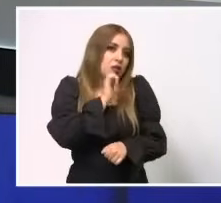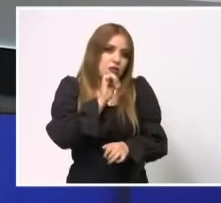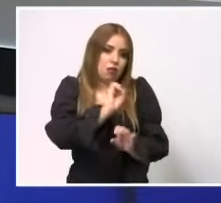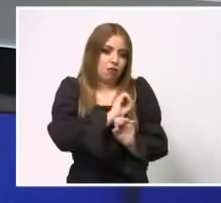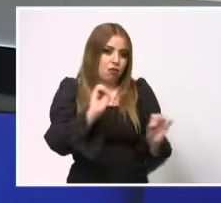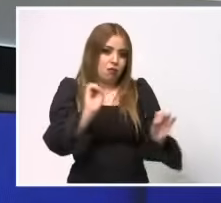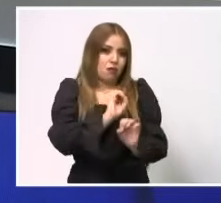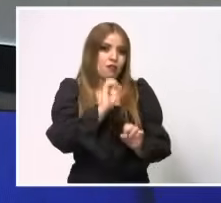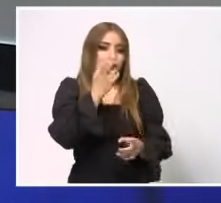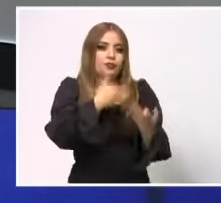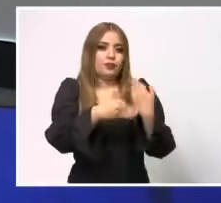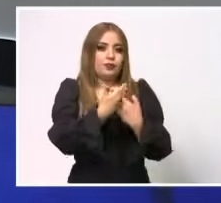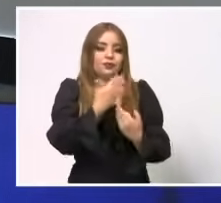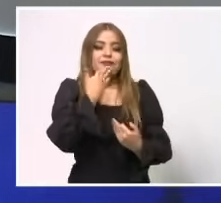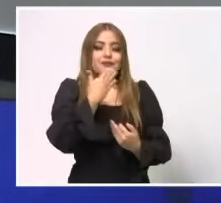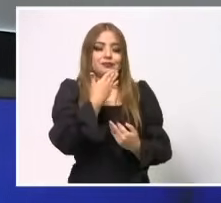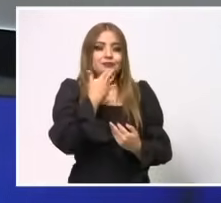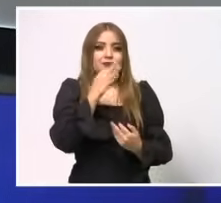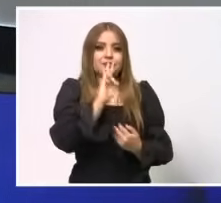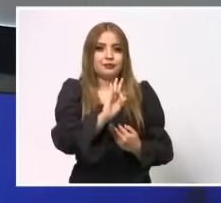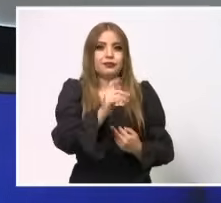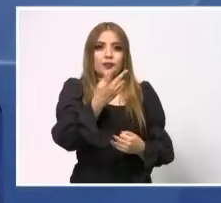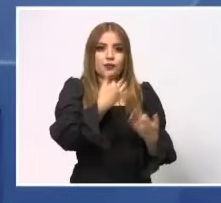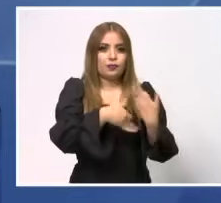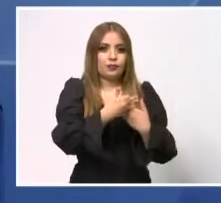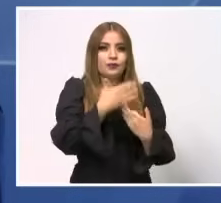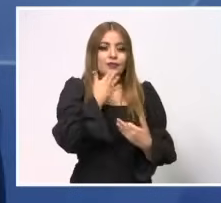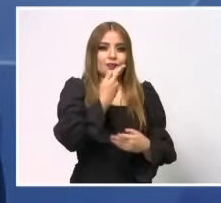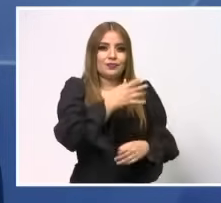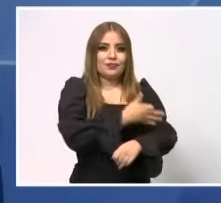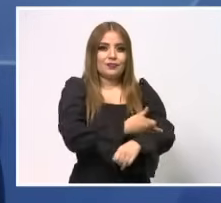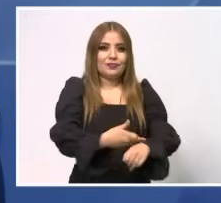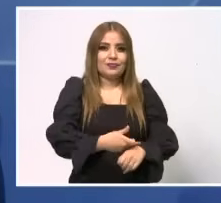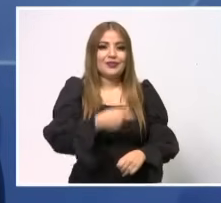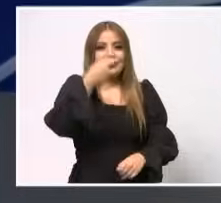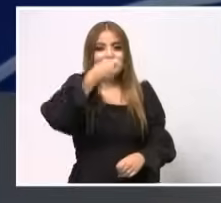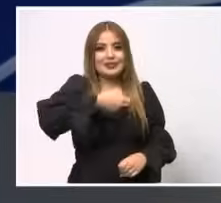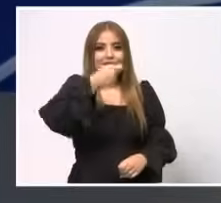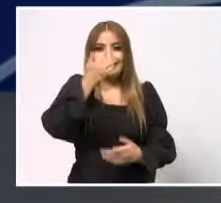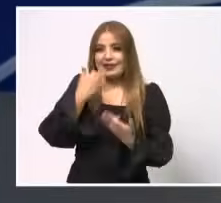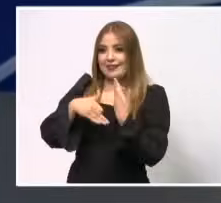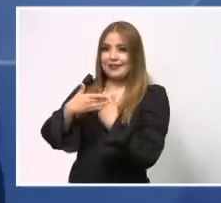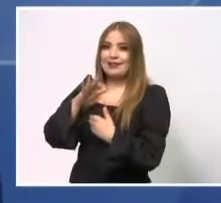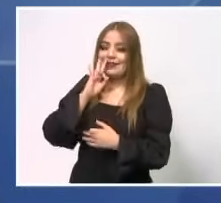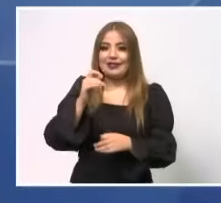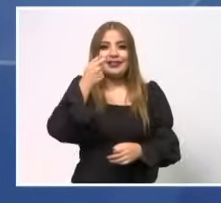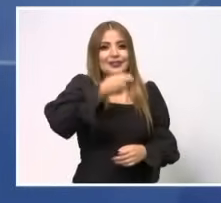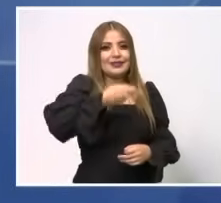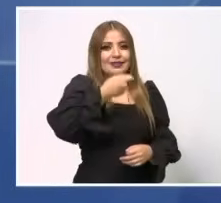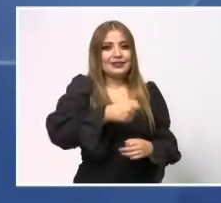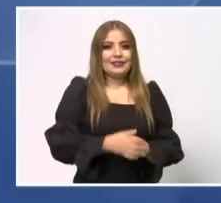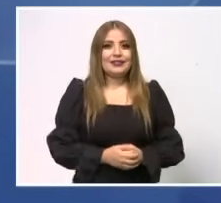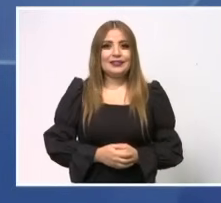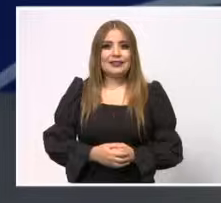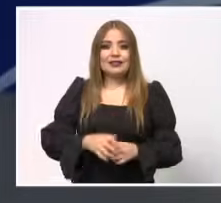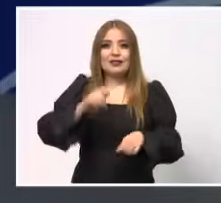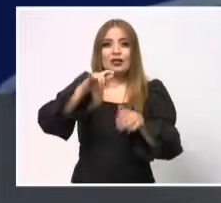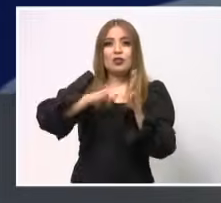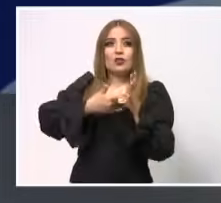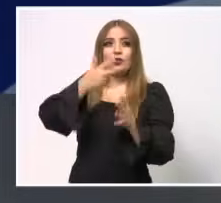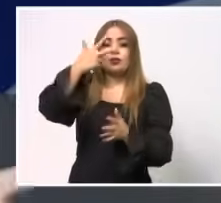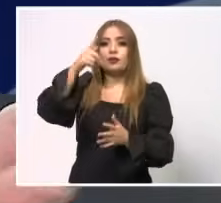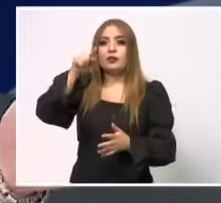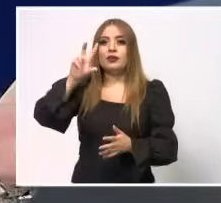funcionando de la mejor forma la familia Todo bien todo bien afortunadamente saludos a los de la Garza Gracias a las ocho con treinta y